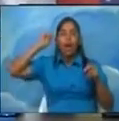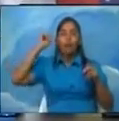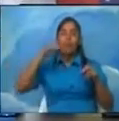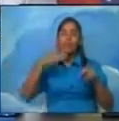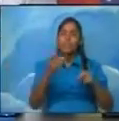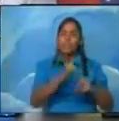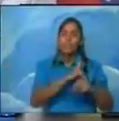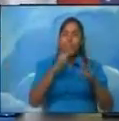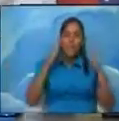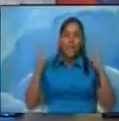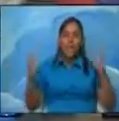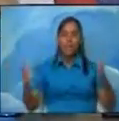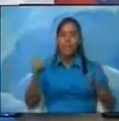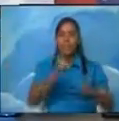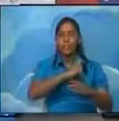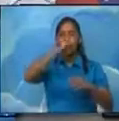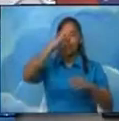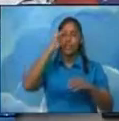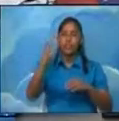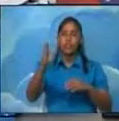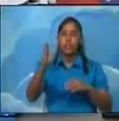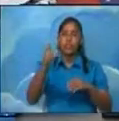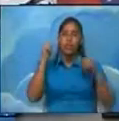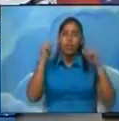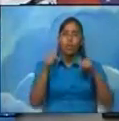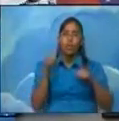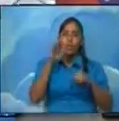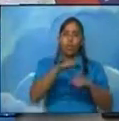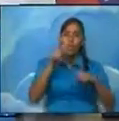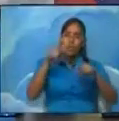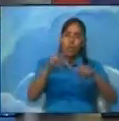Acuérdense de la grandeza de Dios. Hoy